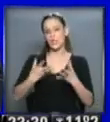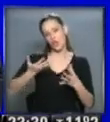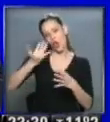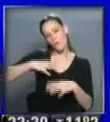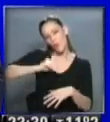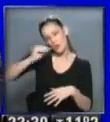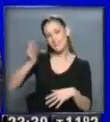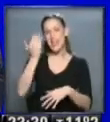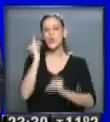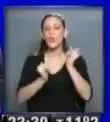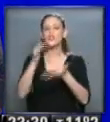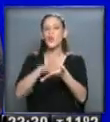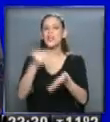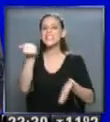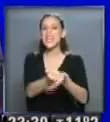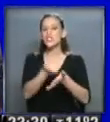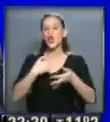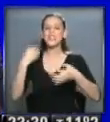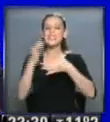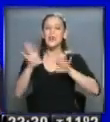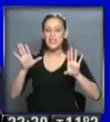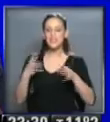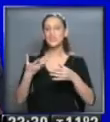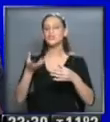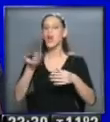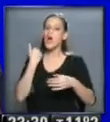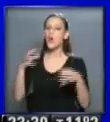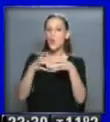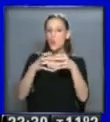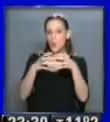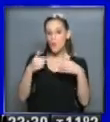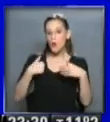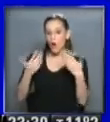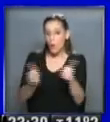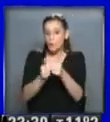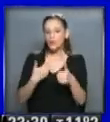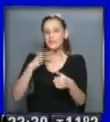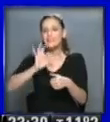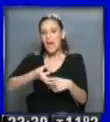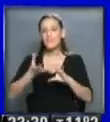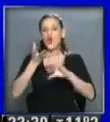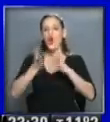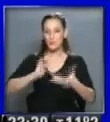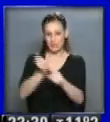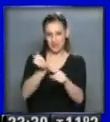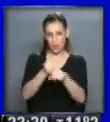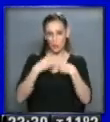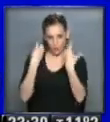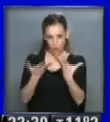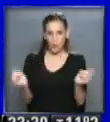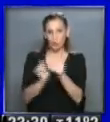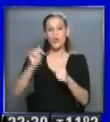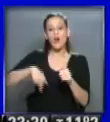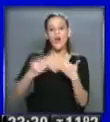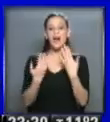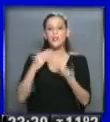que los hechos independientes surgen de cuando las bandas se agrupan porque entienden que es una forma de poder trabajar mejor juntas en este caso